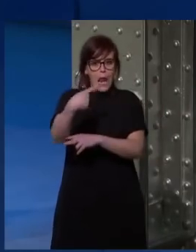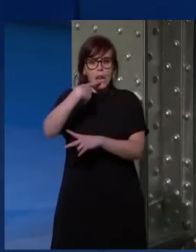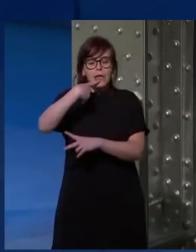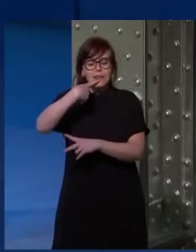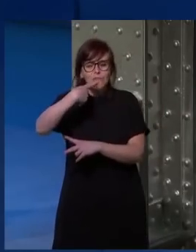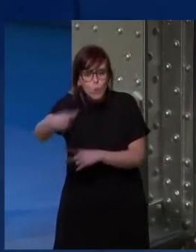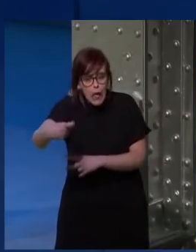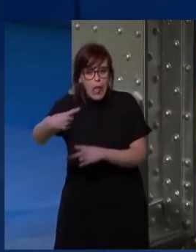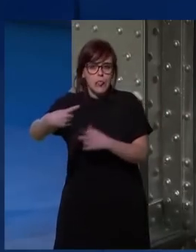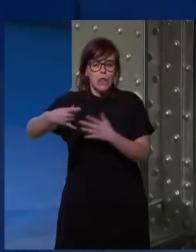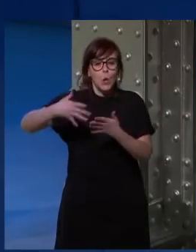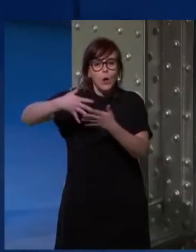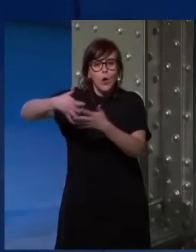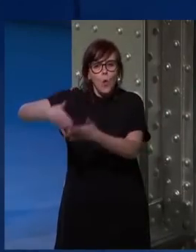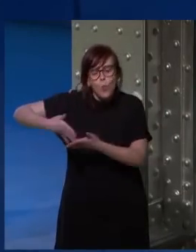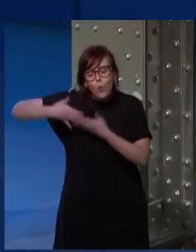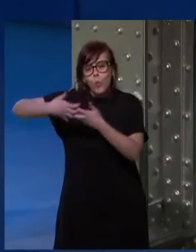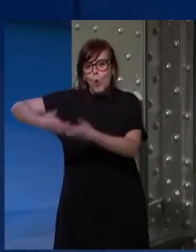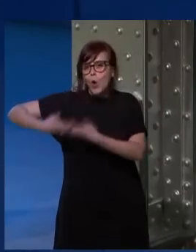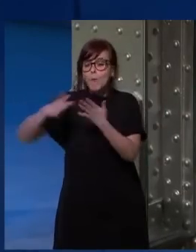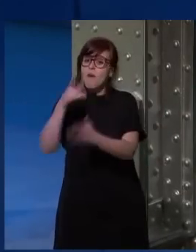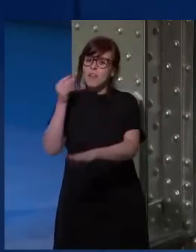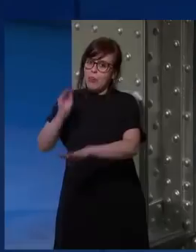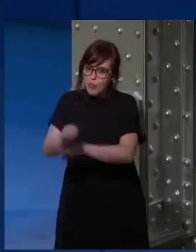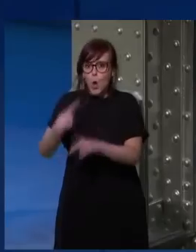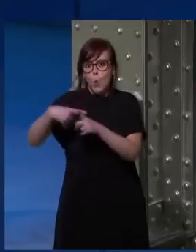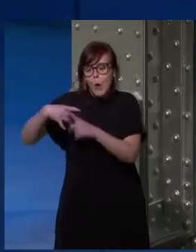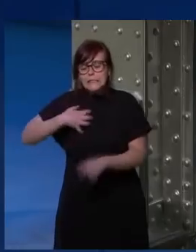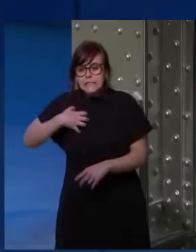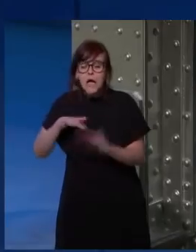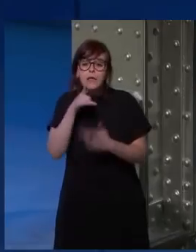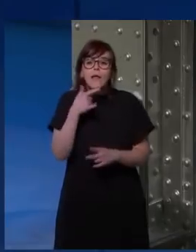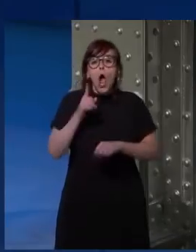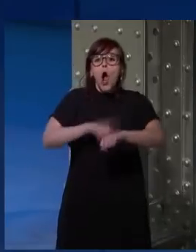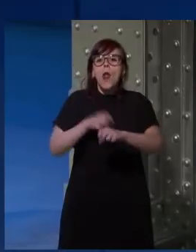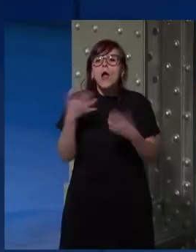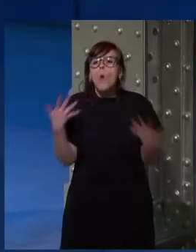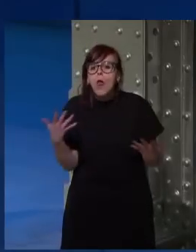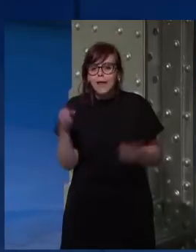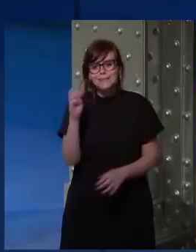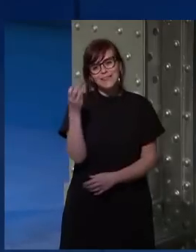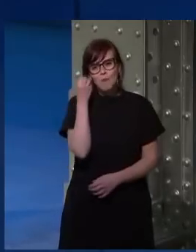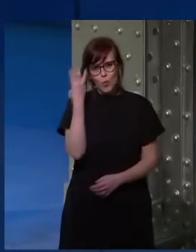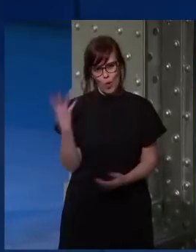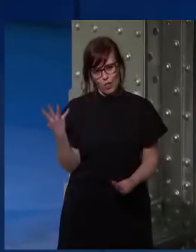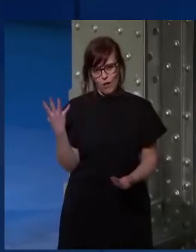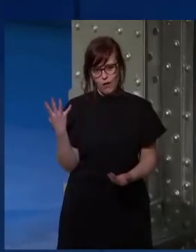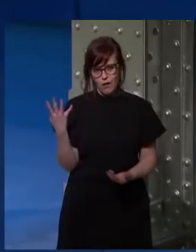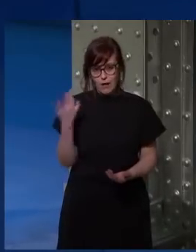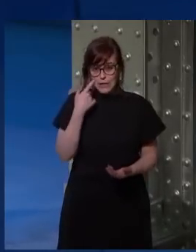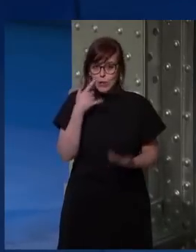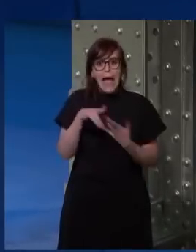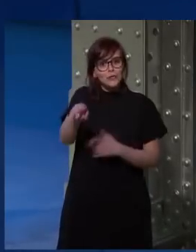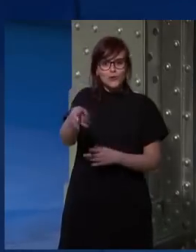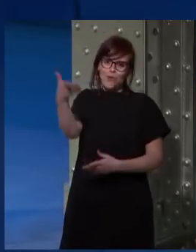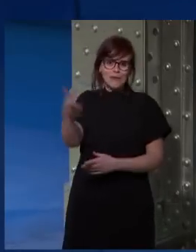dificultades porque hay, pues, en fin, muy complicado para la financiación, etcétera, y lo ponen a las 3 de la mañana. Eso sí lo compran, ¿eh?